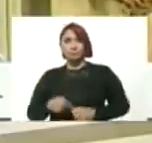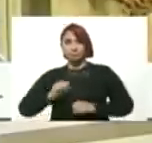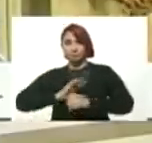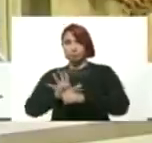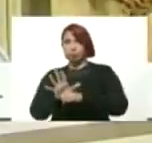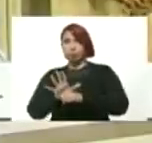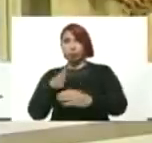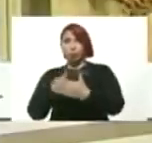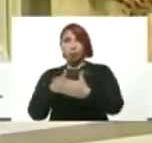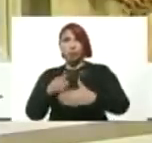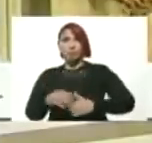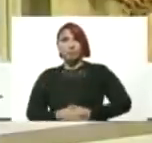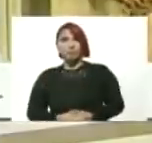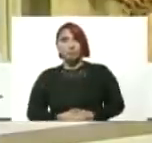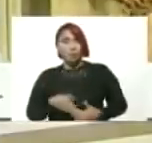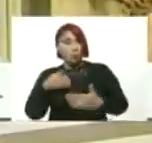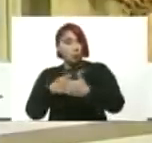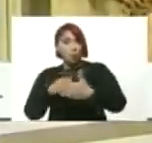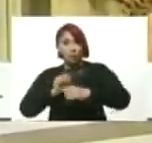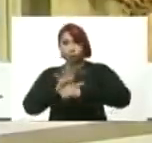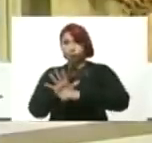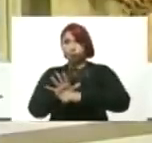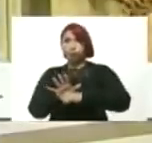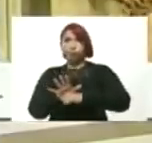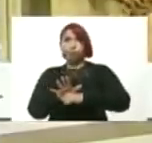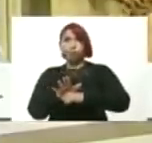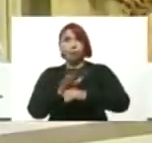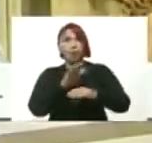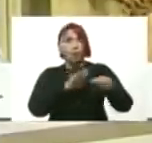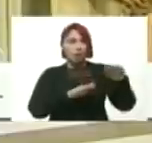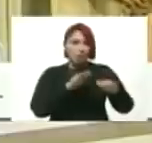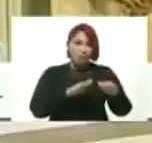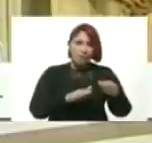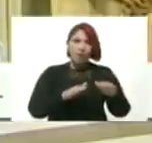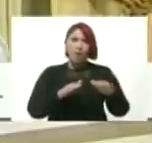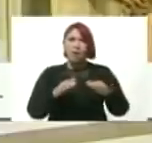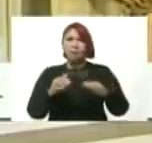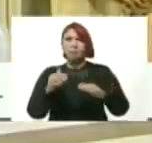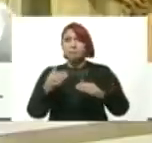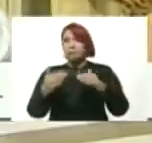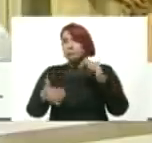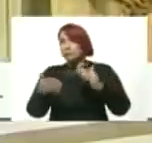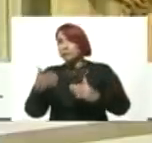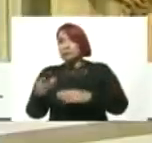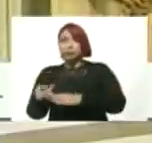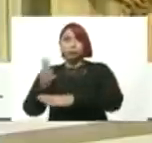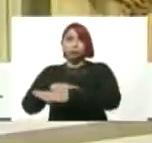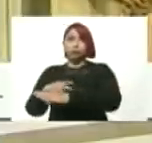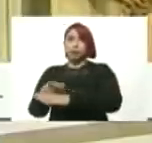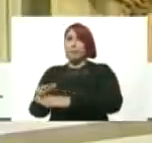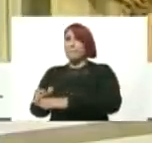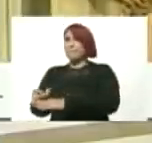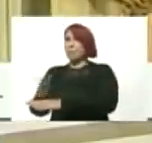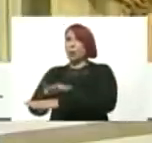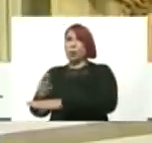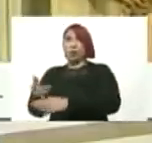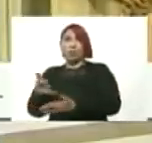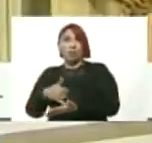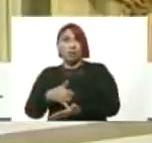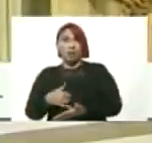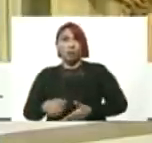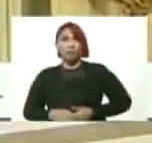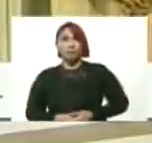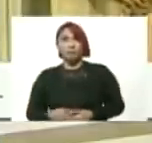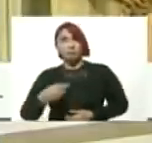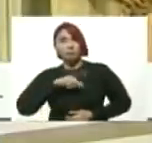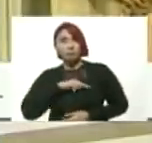viró en tratamiento de coronavirus leve moderado grave gravísimo así que vamos a